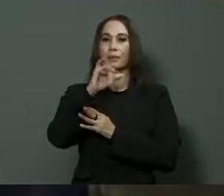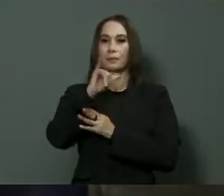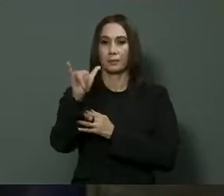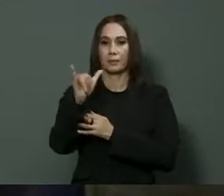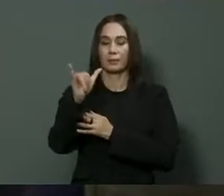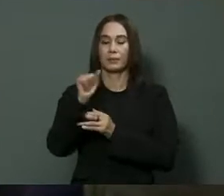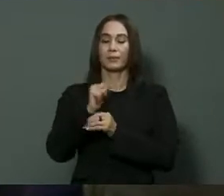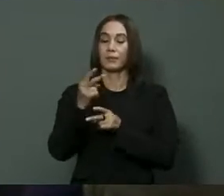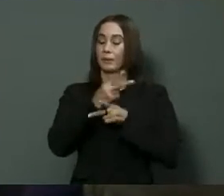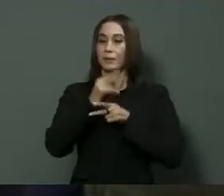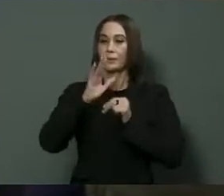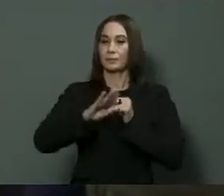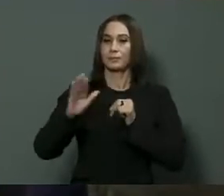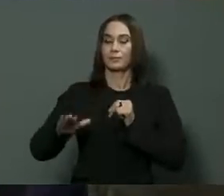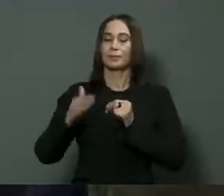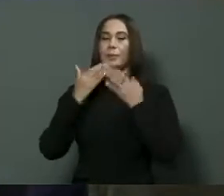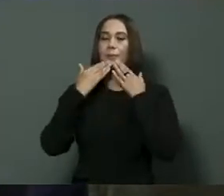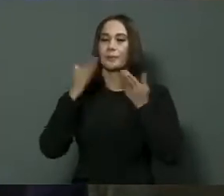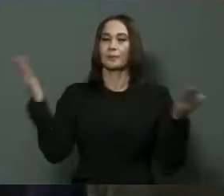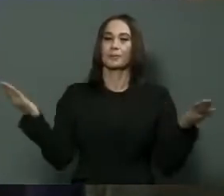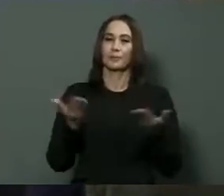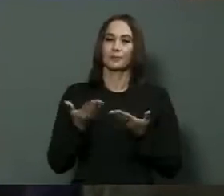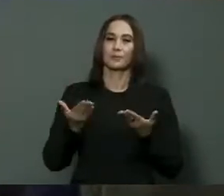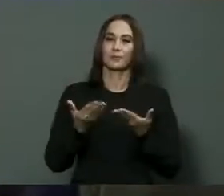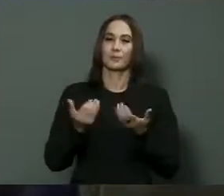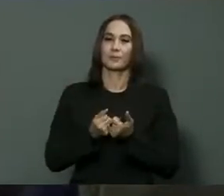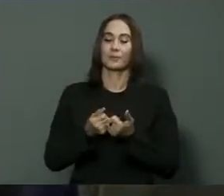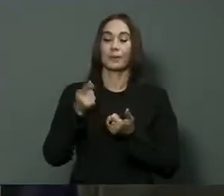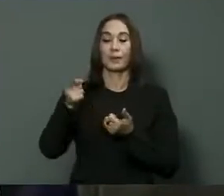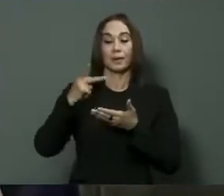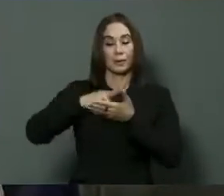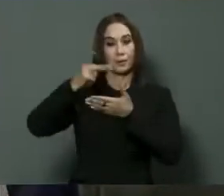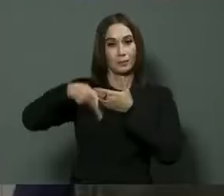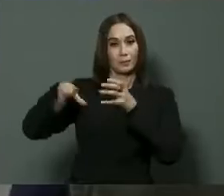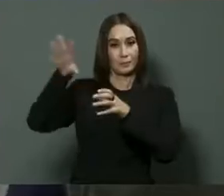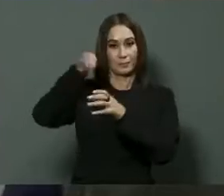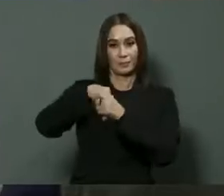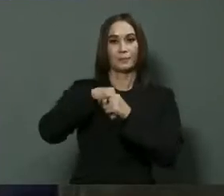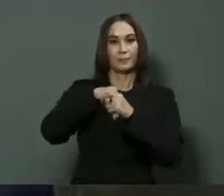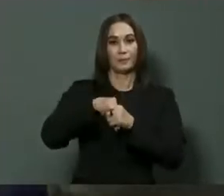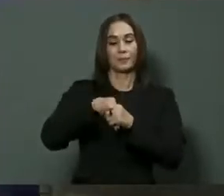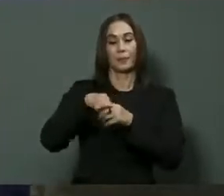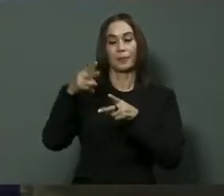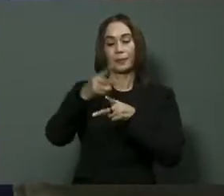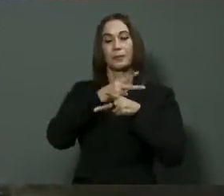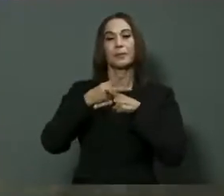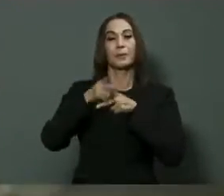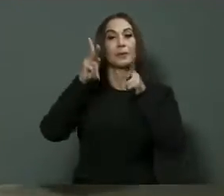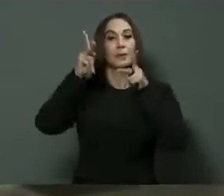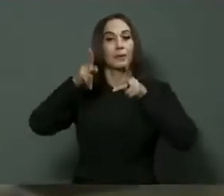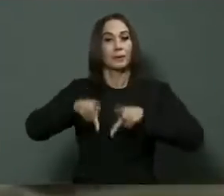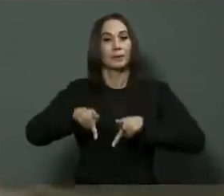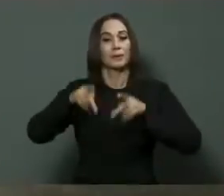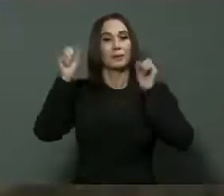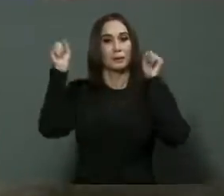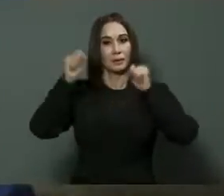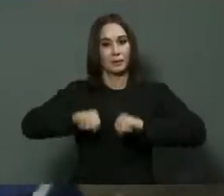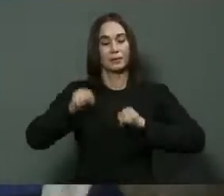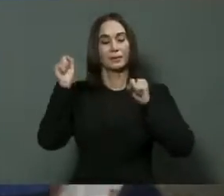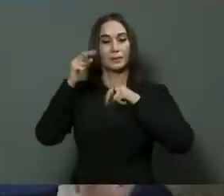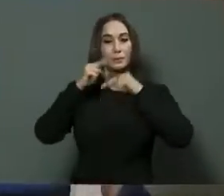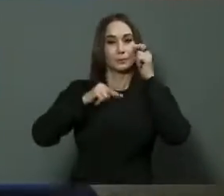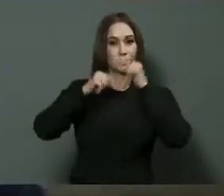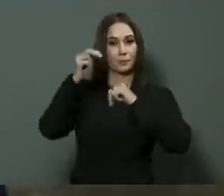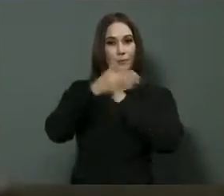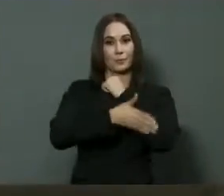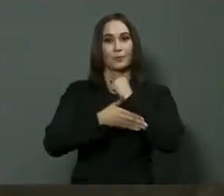la Niñez. Qué bueno que está aquí Paula Disla. Esto es un plan integral de seguridad ciudadana. Así se construye